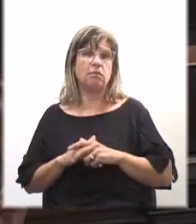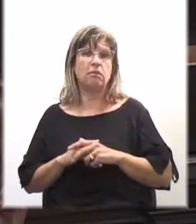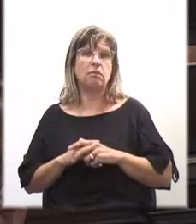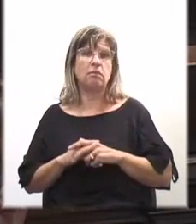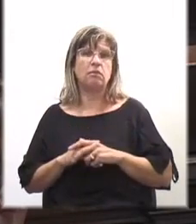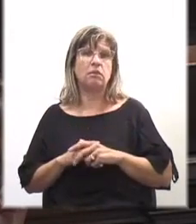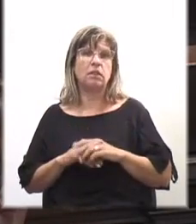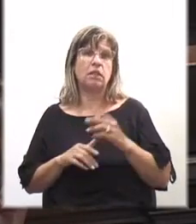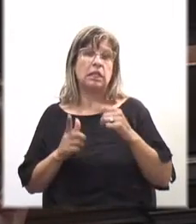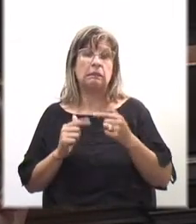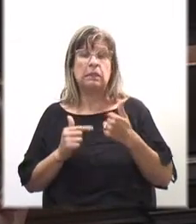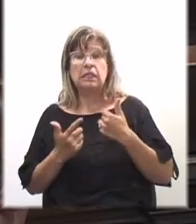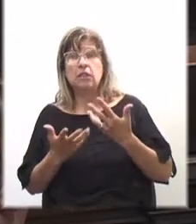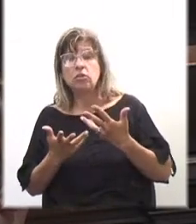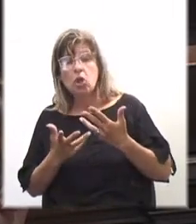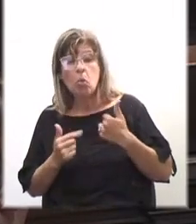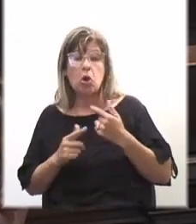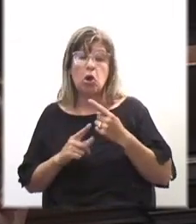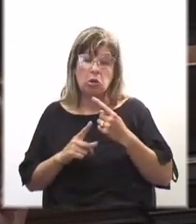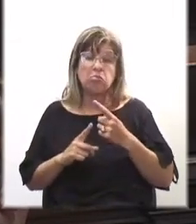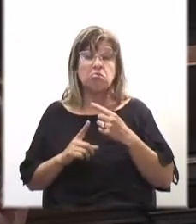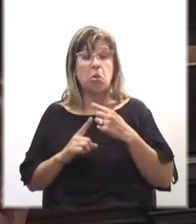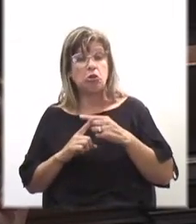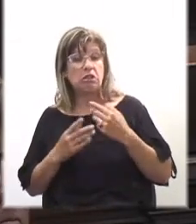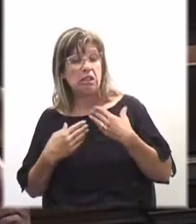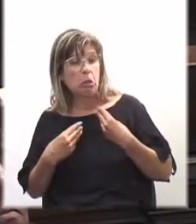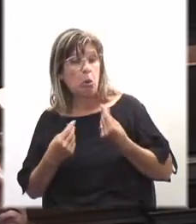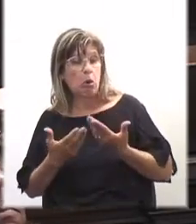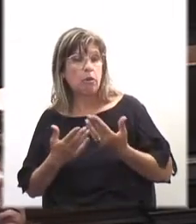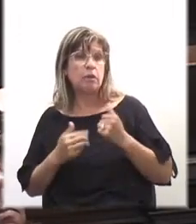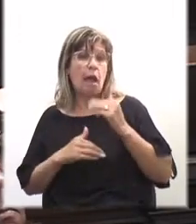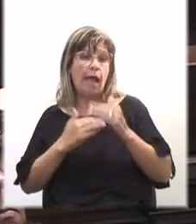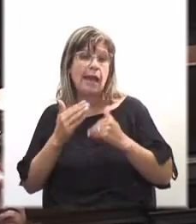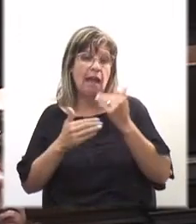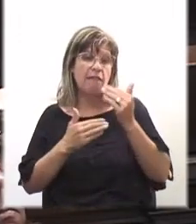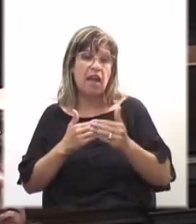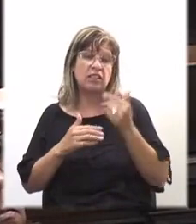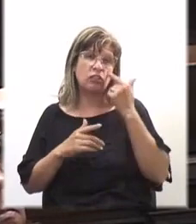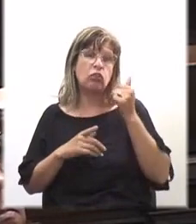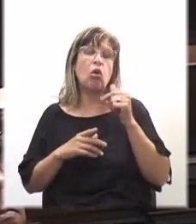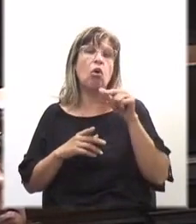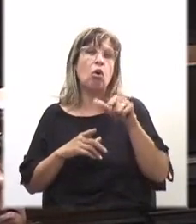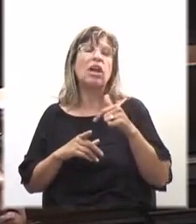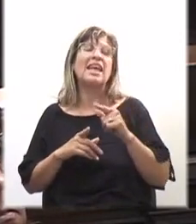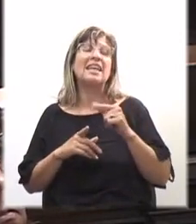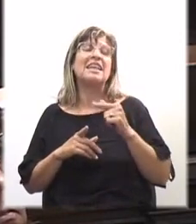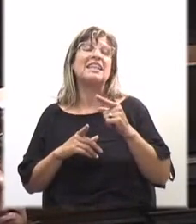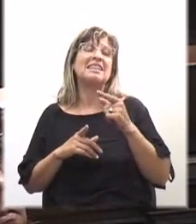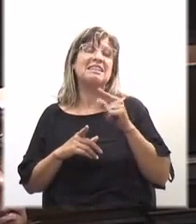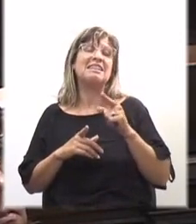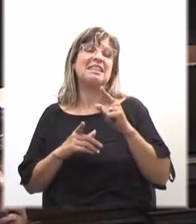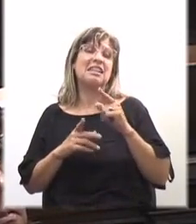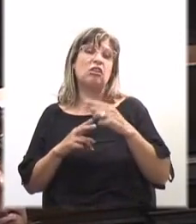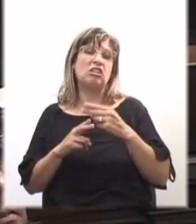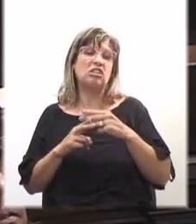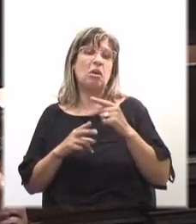pero no sé, con algo de optimismo, por decir algo, el avance que ha tenido la llamada causa palestina en los últimos años.